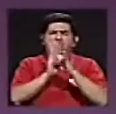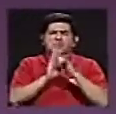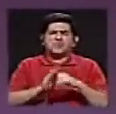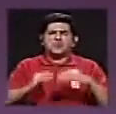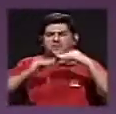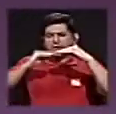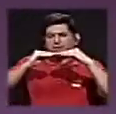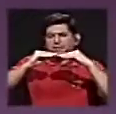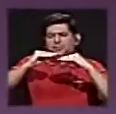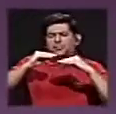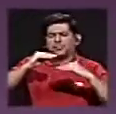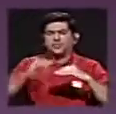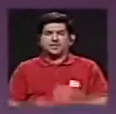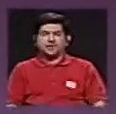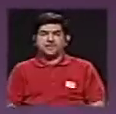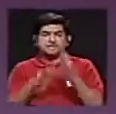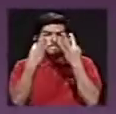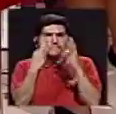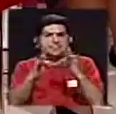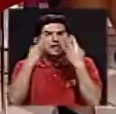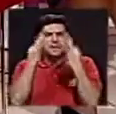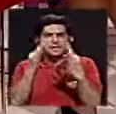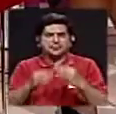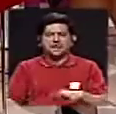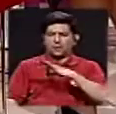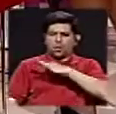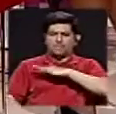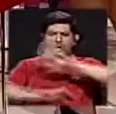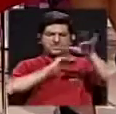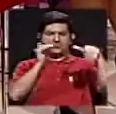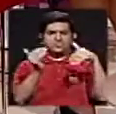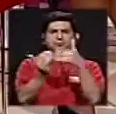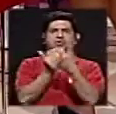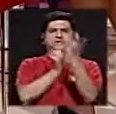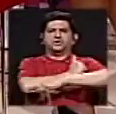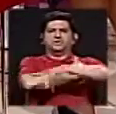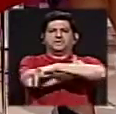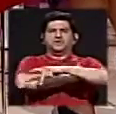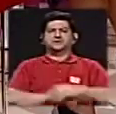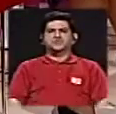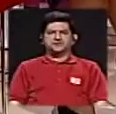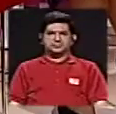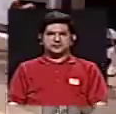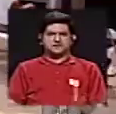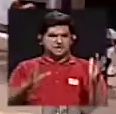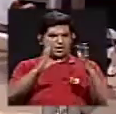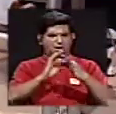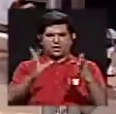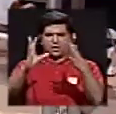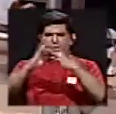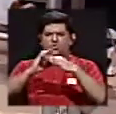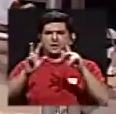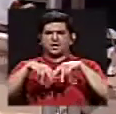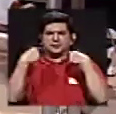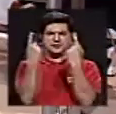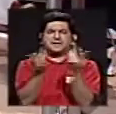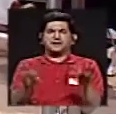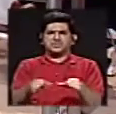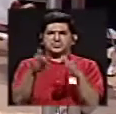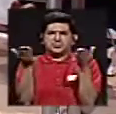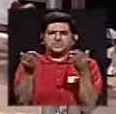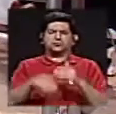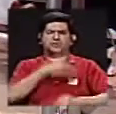te por conseguir verdad un bien superior para para el país como si fueran incorporando entonces los partidos y el